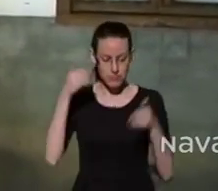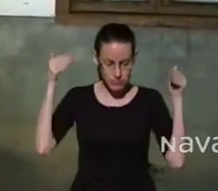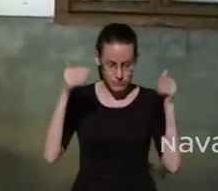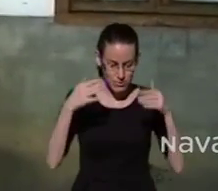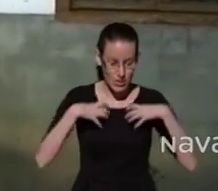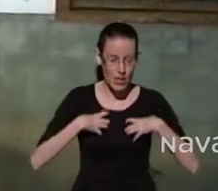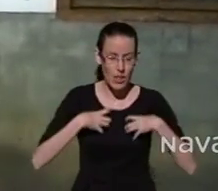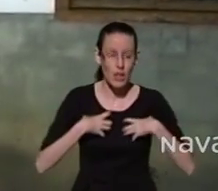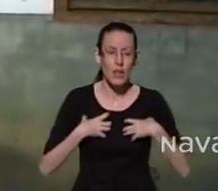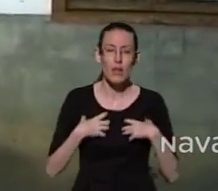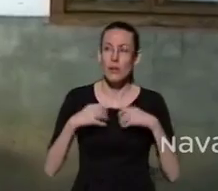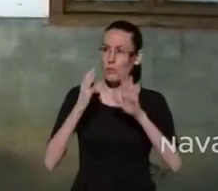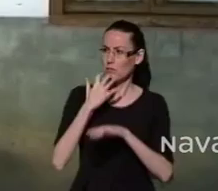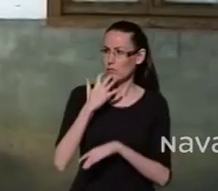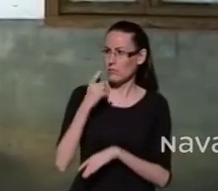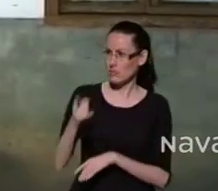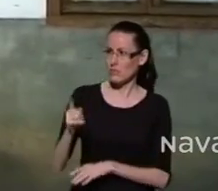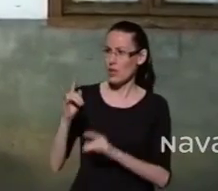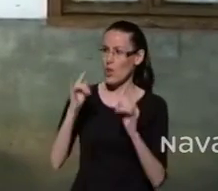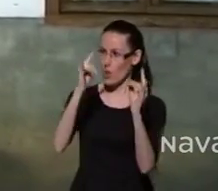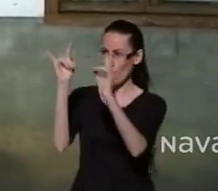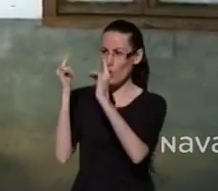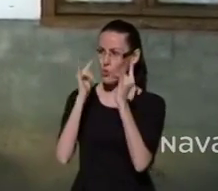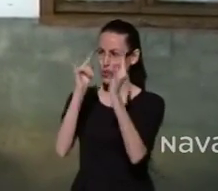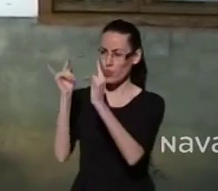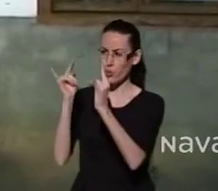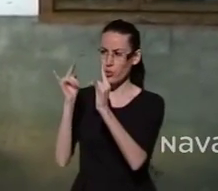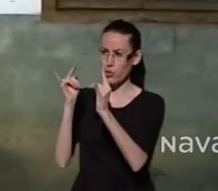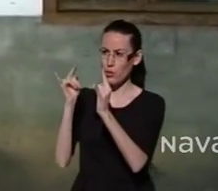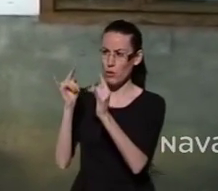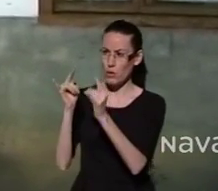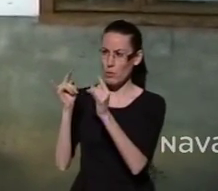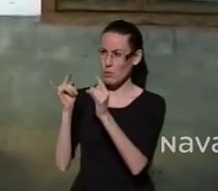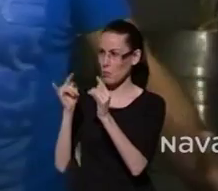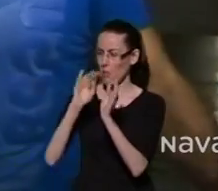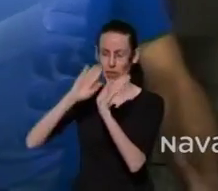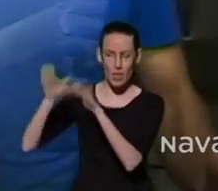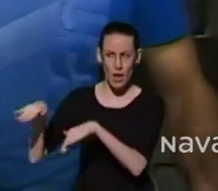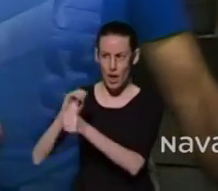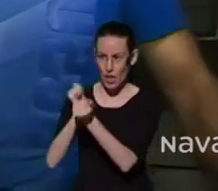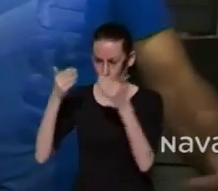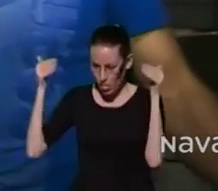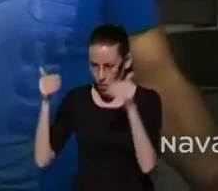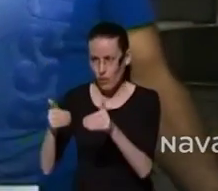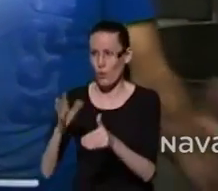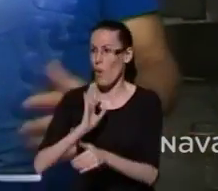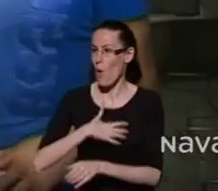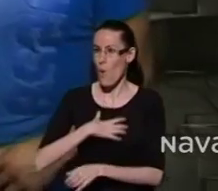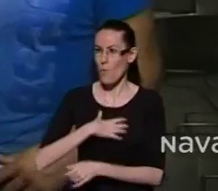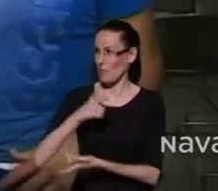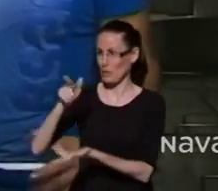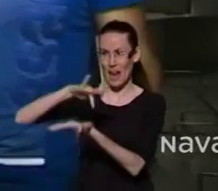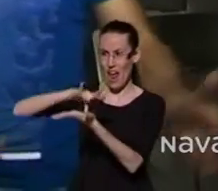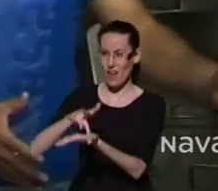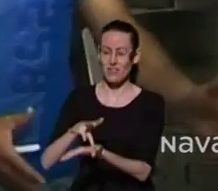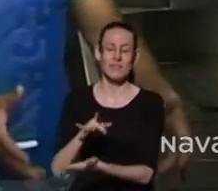denominación de Idiazábal? Si dejas el monte y te dedicas solo al queso, es que ya no vamos a tener más premios, quedaros. Pues en esta época estamos ya preparando ahora la quesería para empezar la